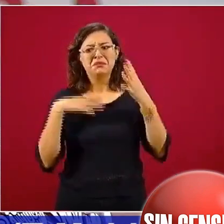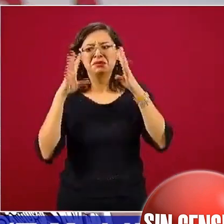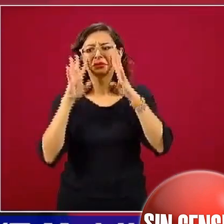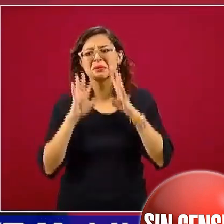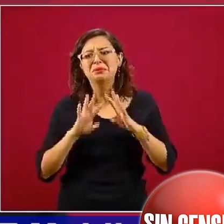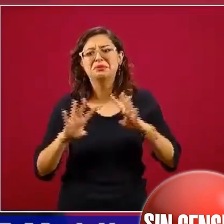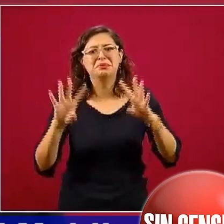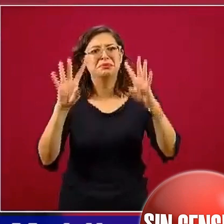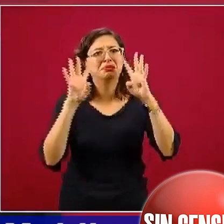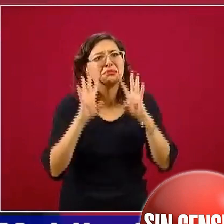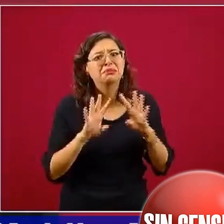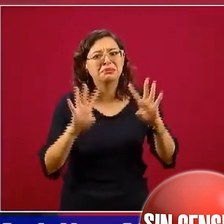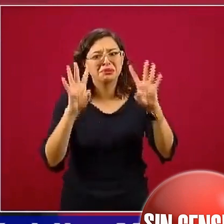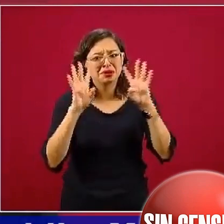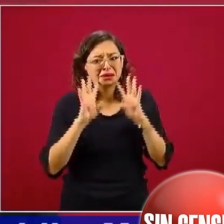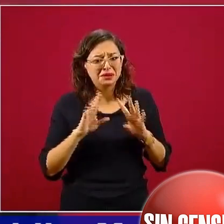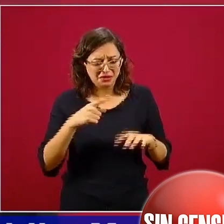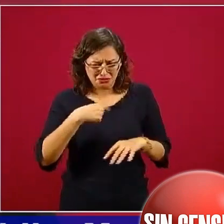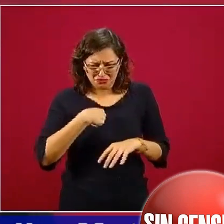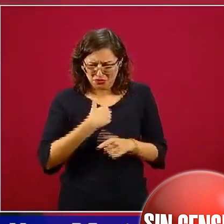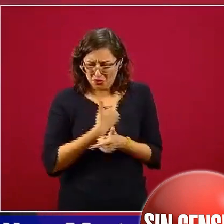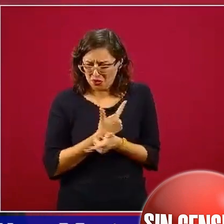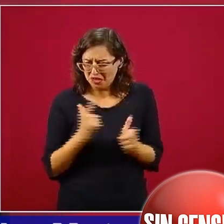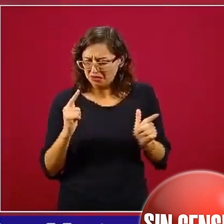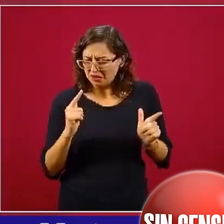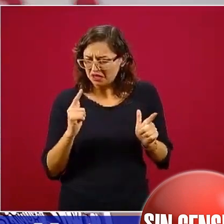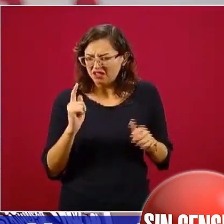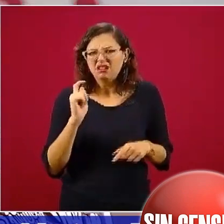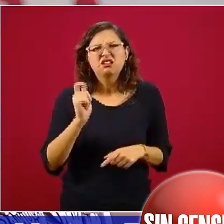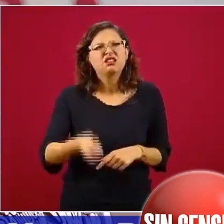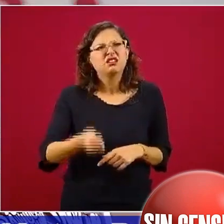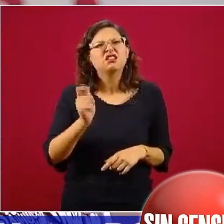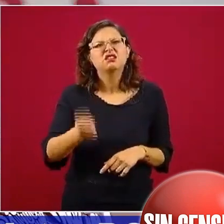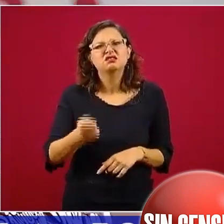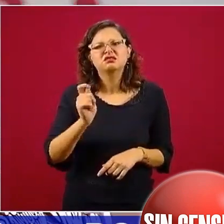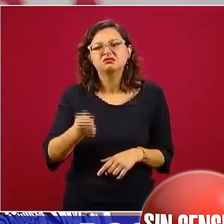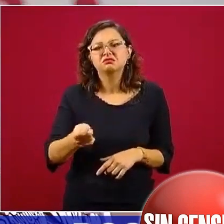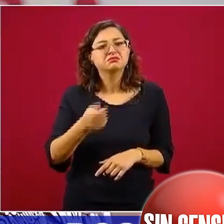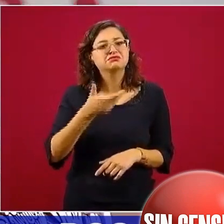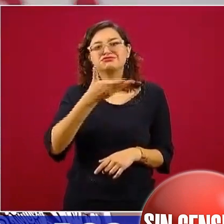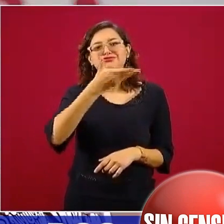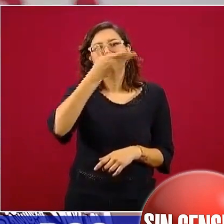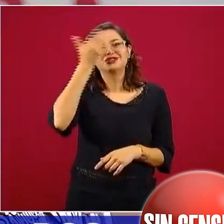llorar porque no sabían qué era la libertad.